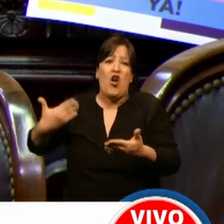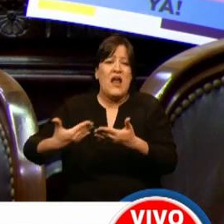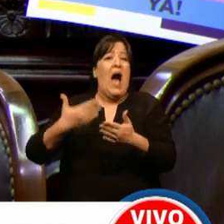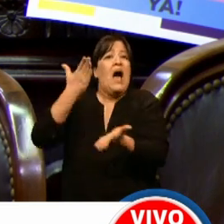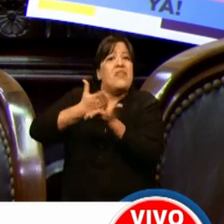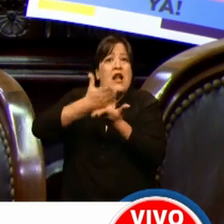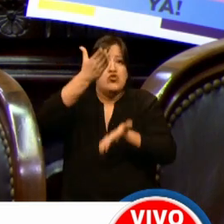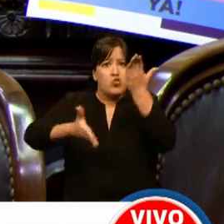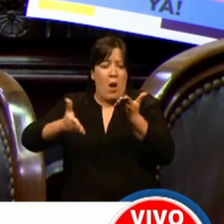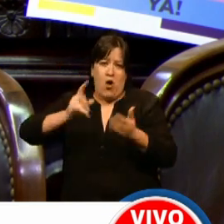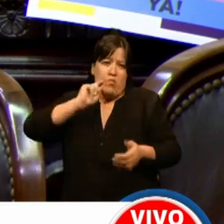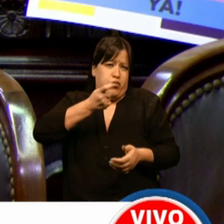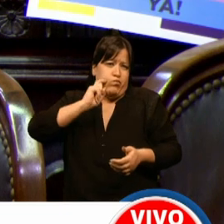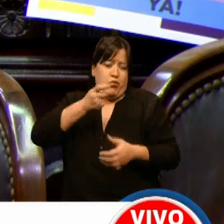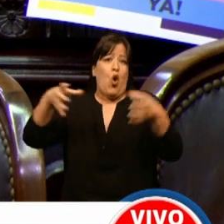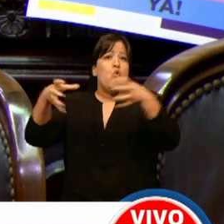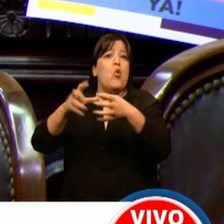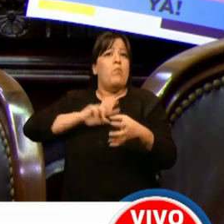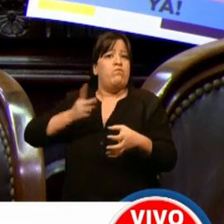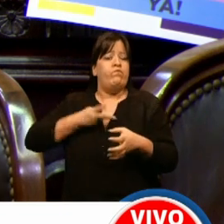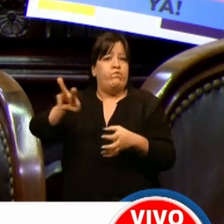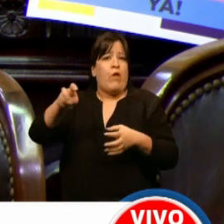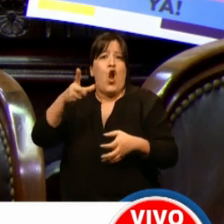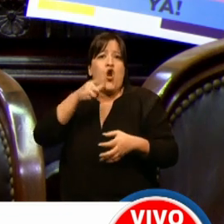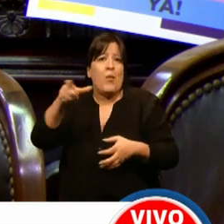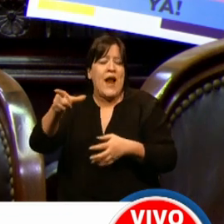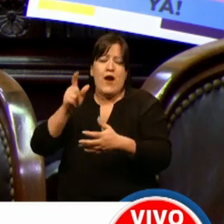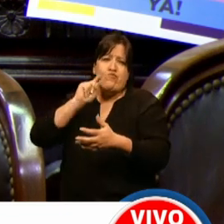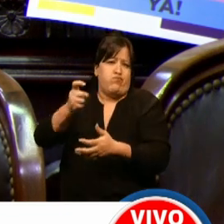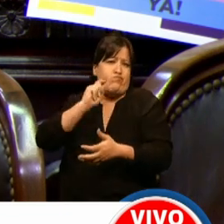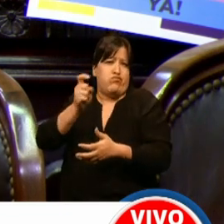fueron violados para el colectivo travesti trans y no binaria